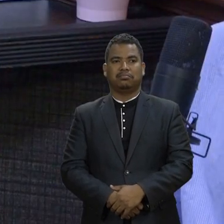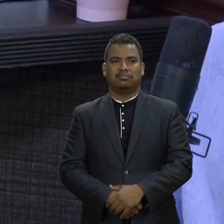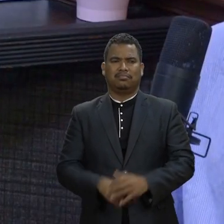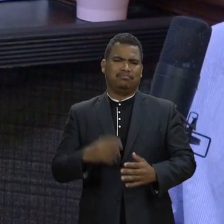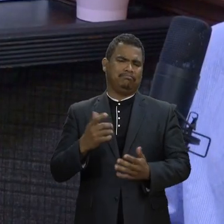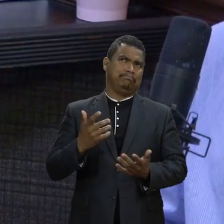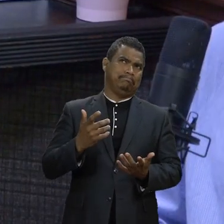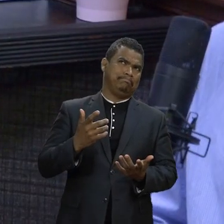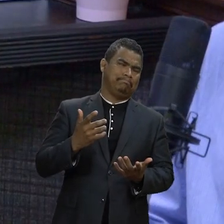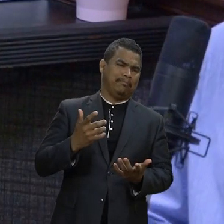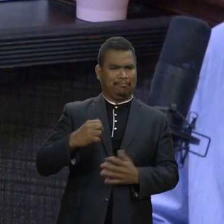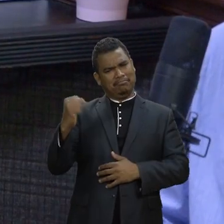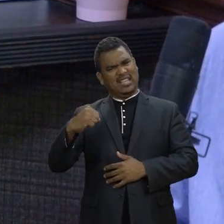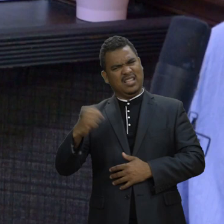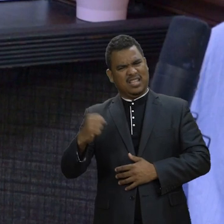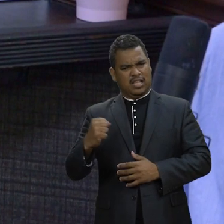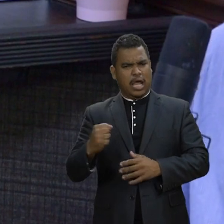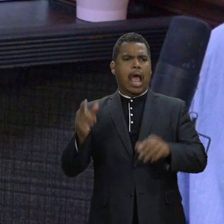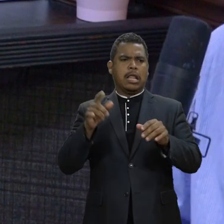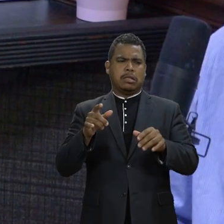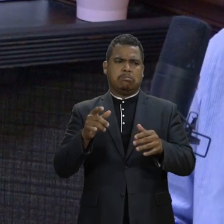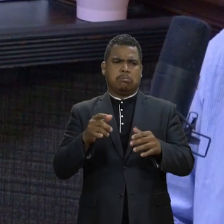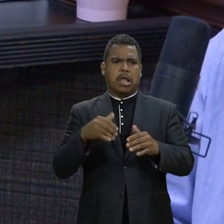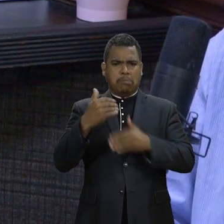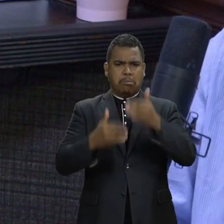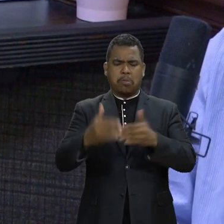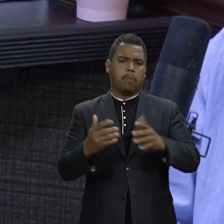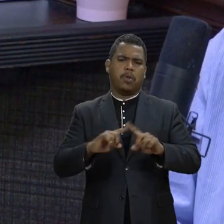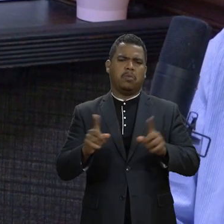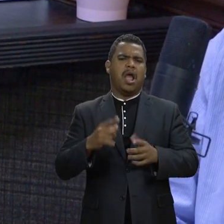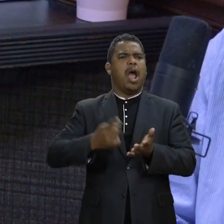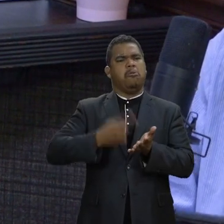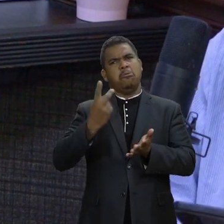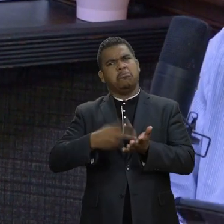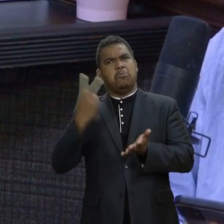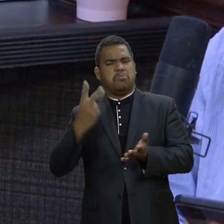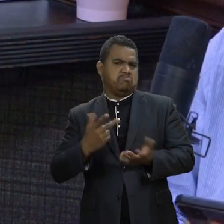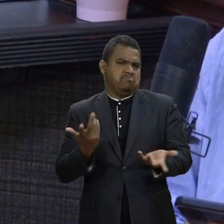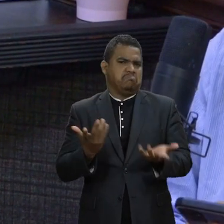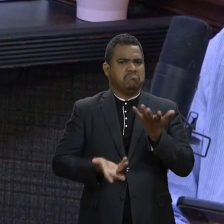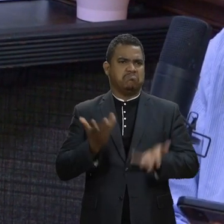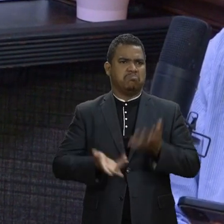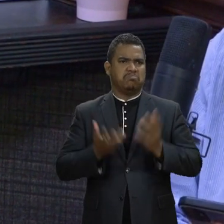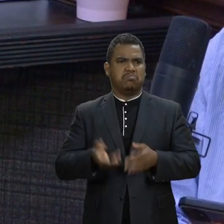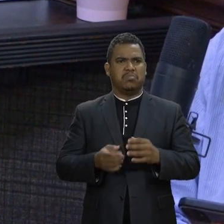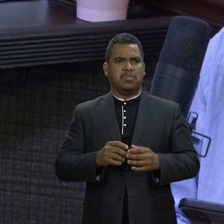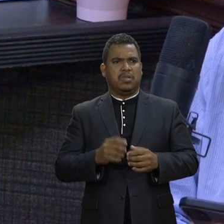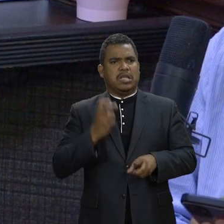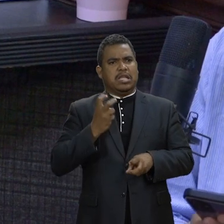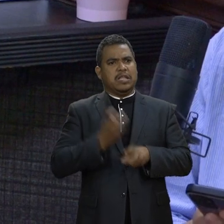Bueno, debe ser que sí, ¿verdad? No muy a menudo, pero quizás una o dos preguntas hayan